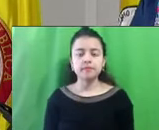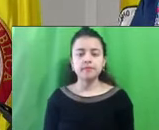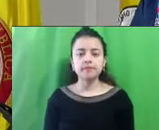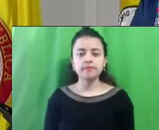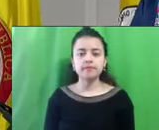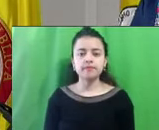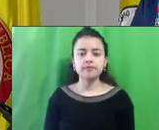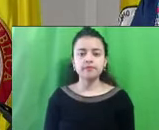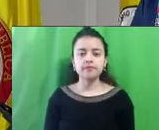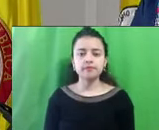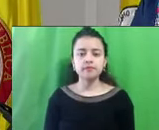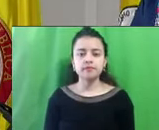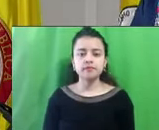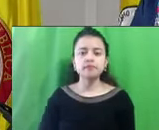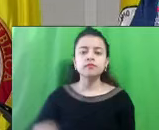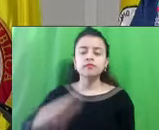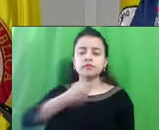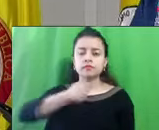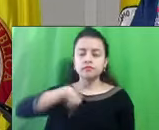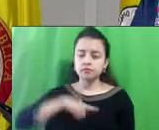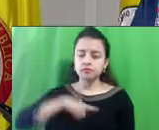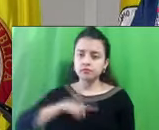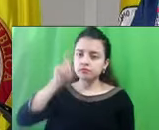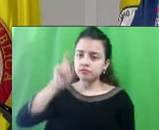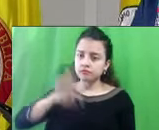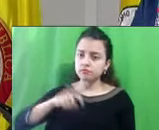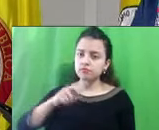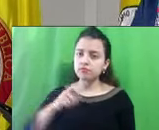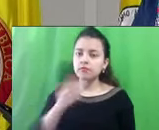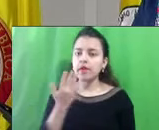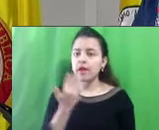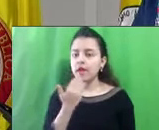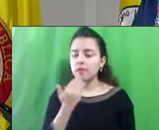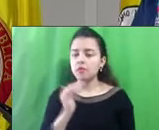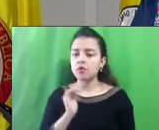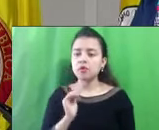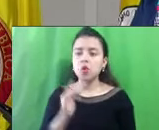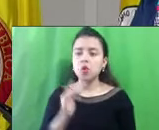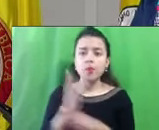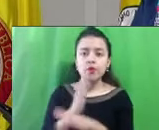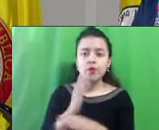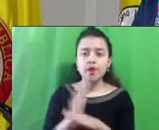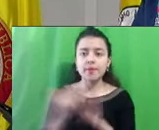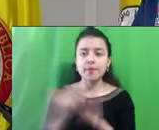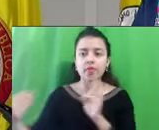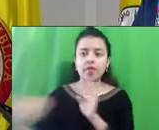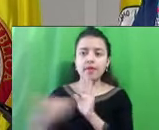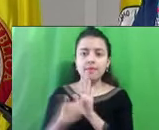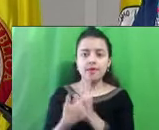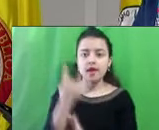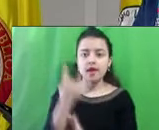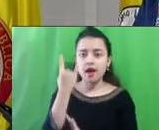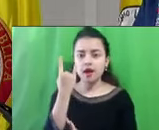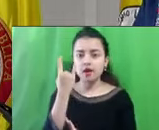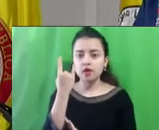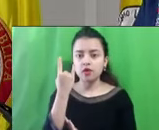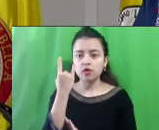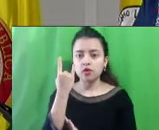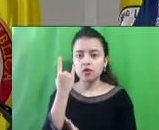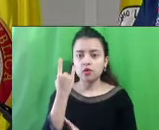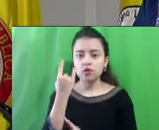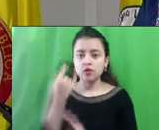defensa judicial de la empresa. Es importante mencionar que en el año 2021 la empresa no fue